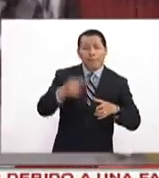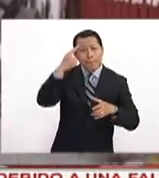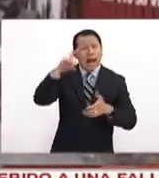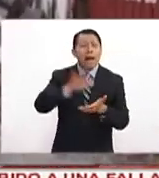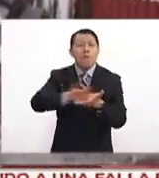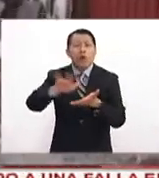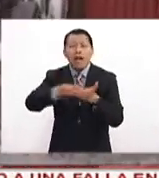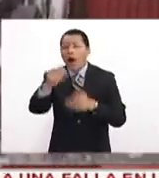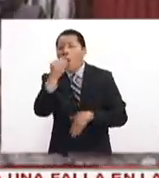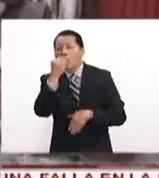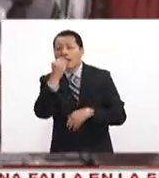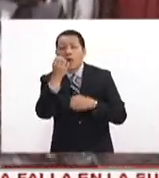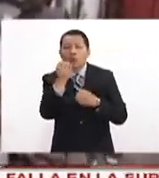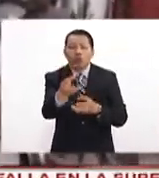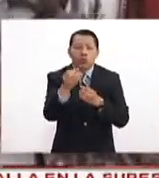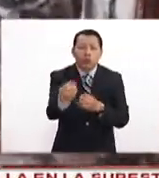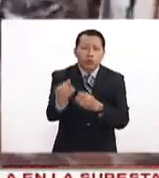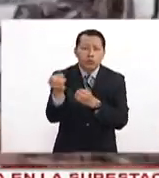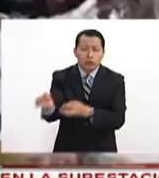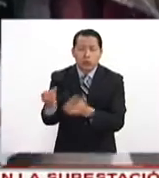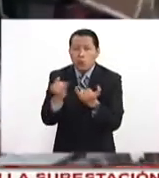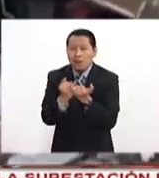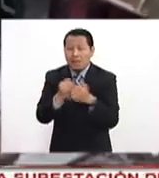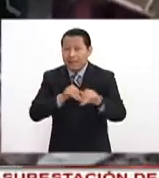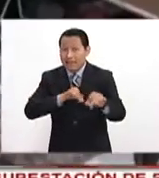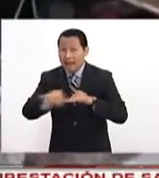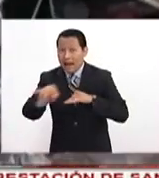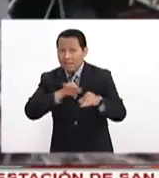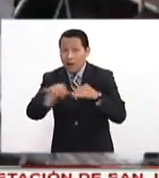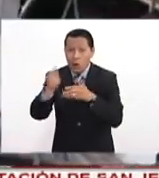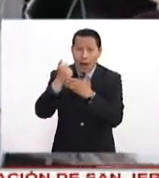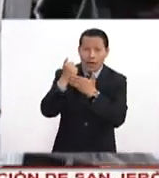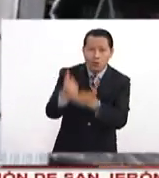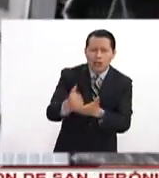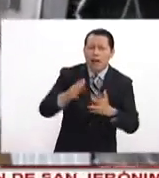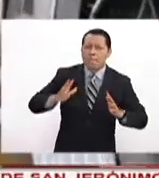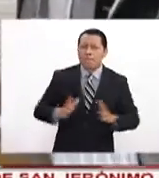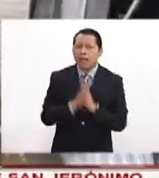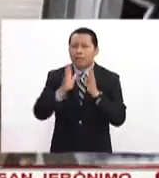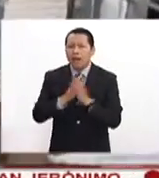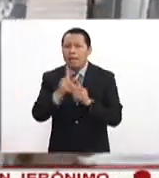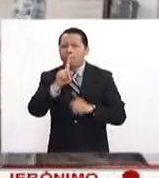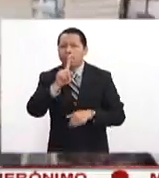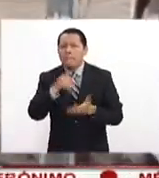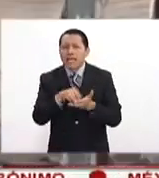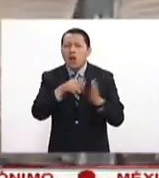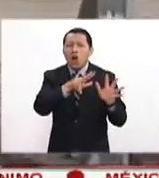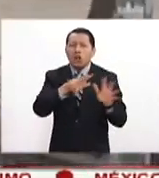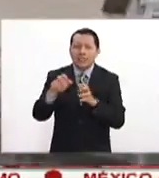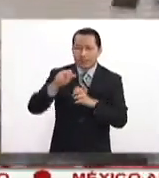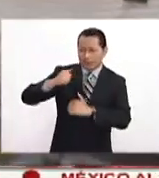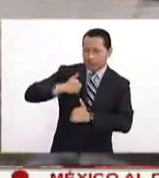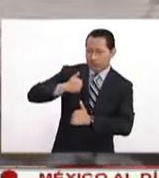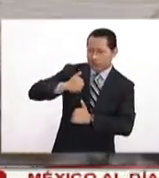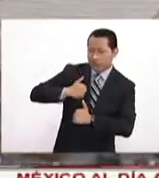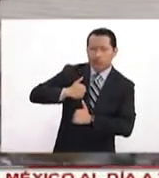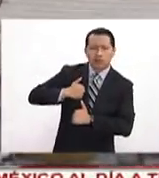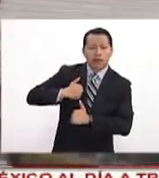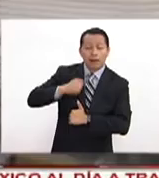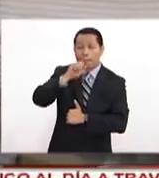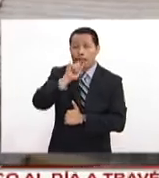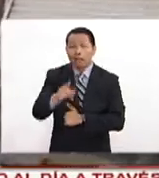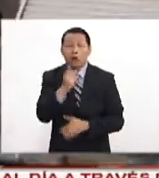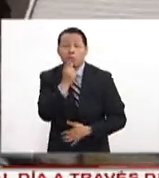alimentos a los afectados. Se reportó que en los trabajos de auxilio y ayuda participan 1.800 elementos de las Fuerzas Armadas y de la